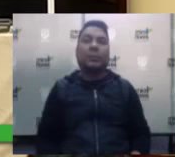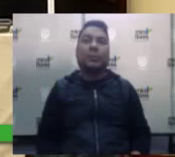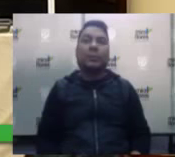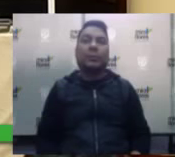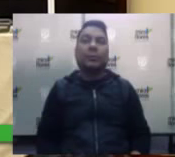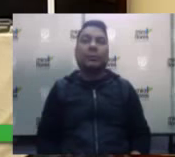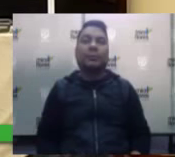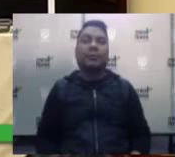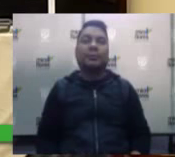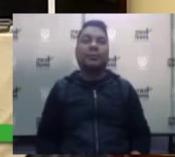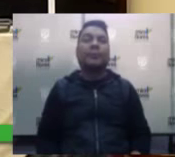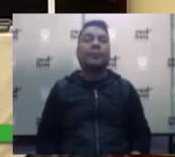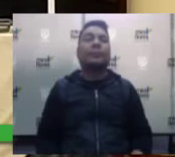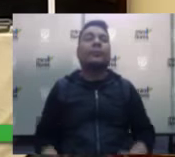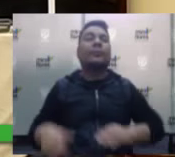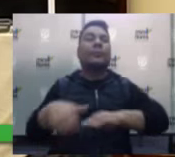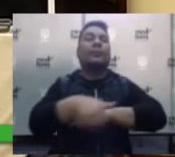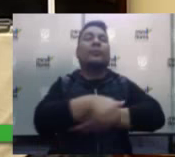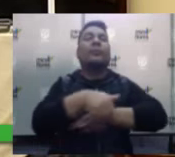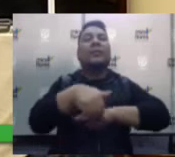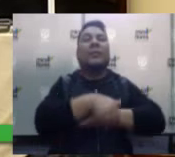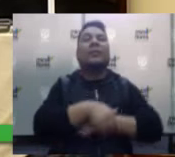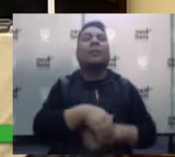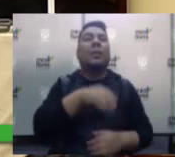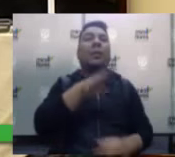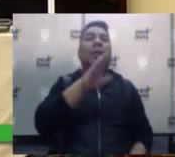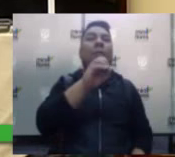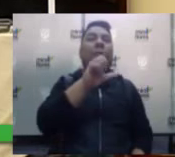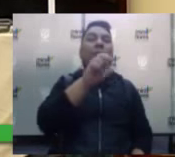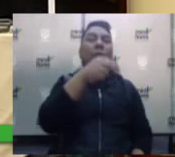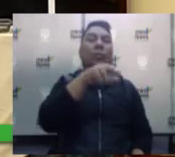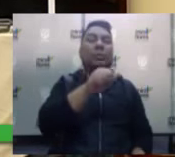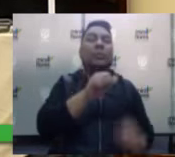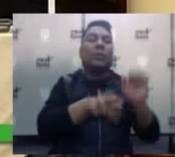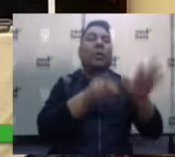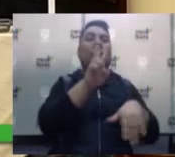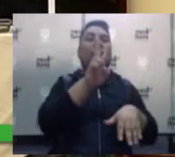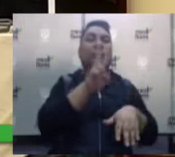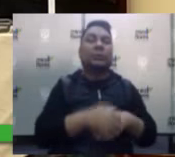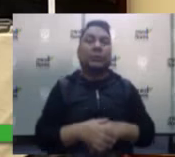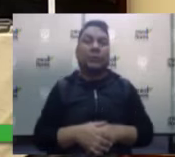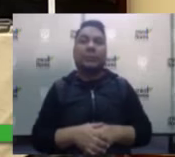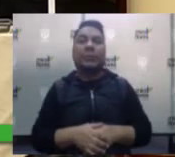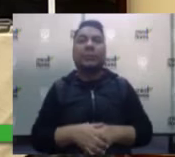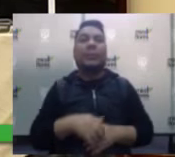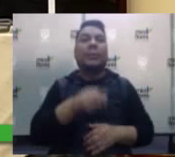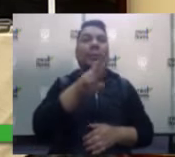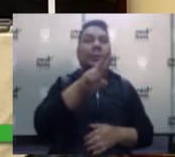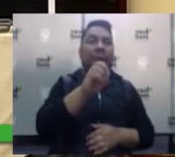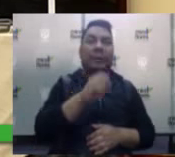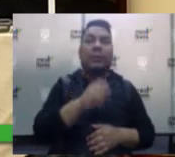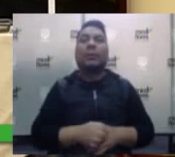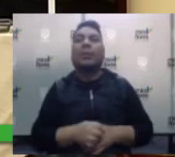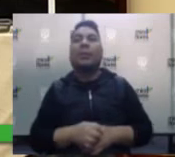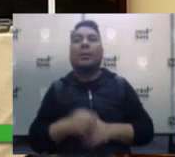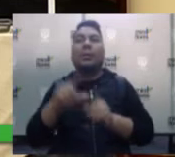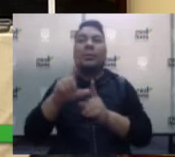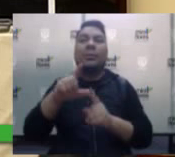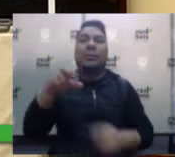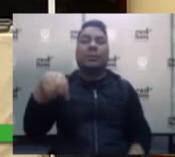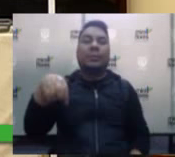Nacional. Ubicación 76, Avenida Roca y Boloña, cuadra 12, frente al 1220.